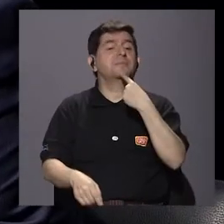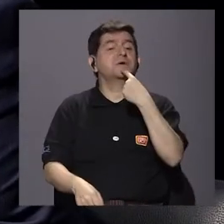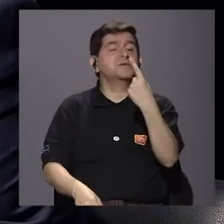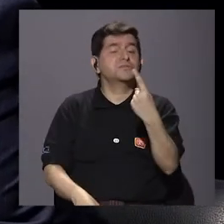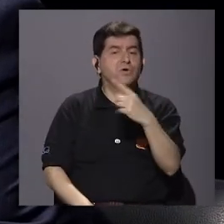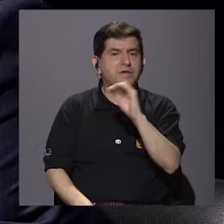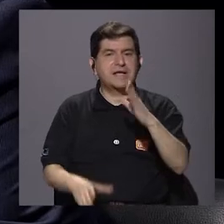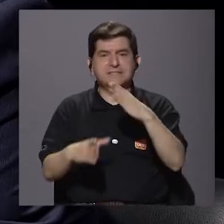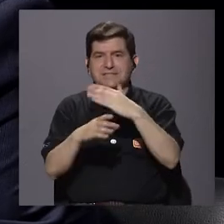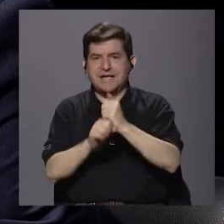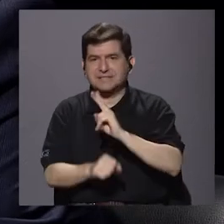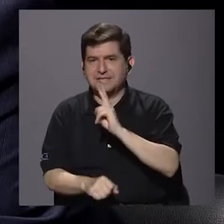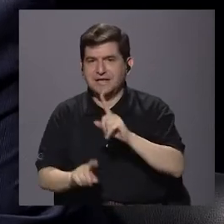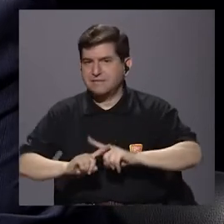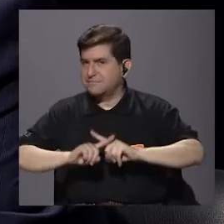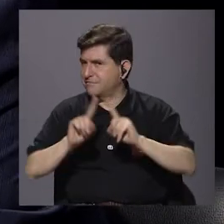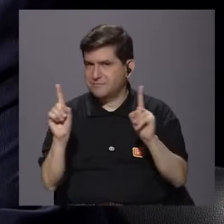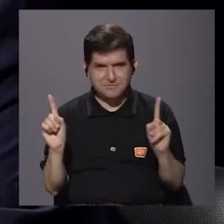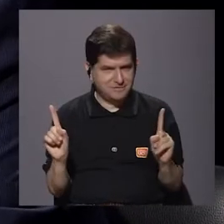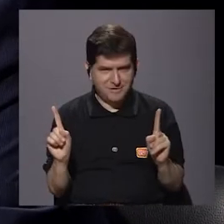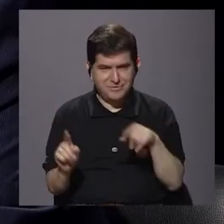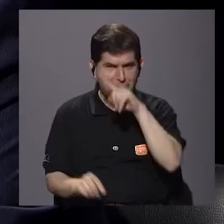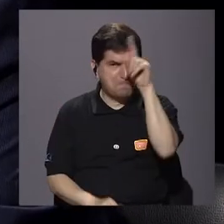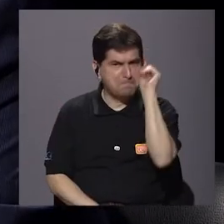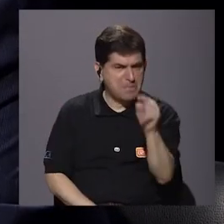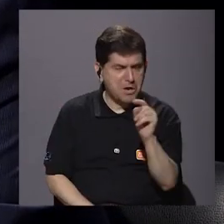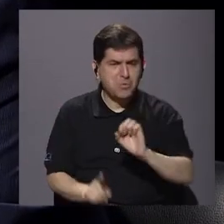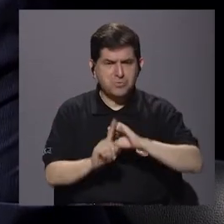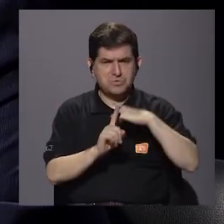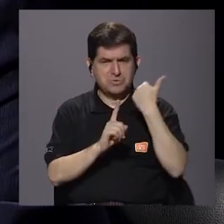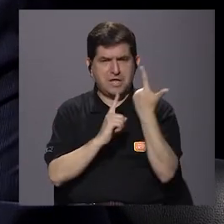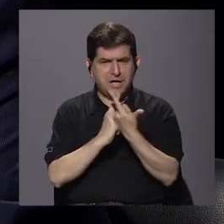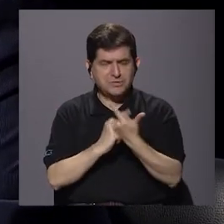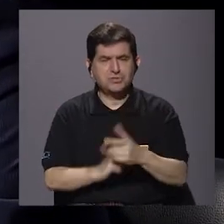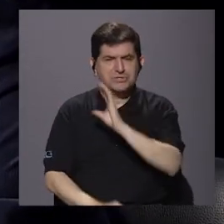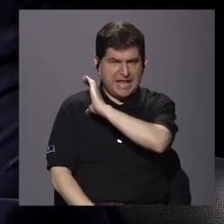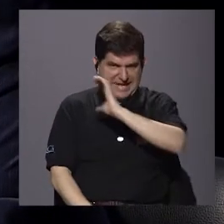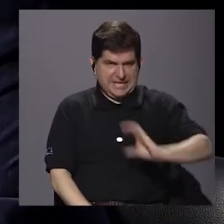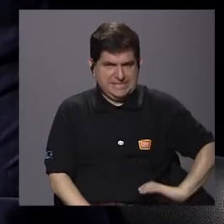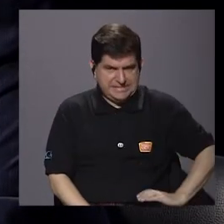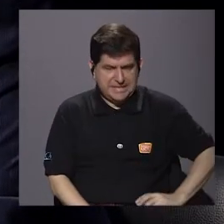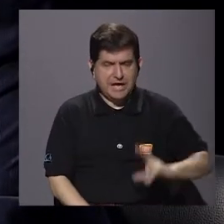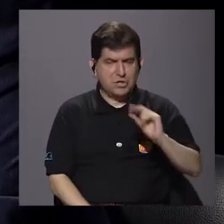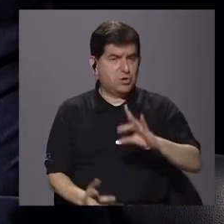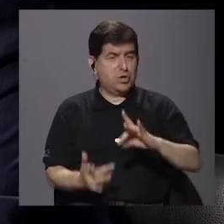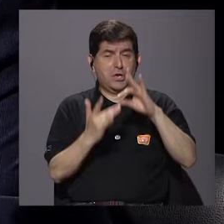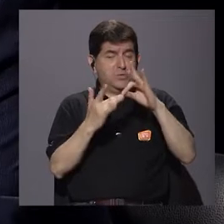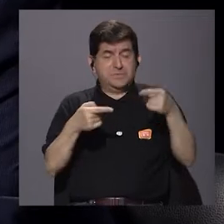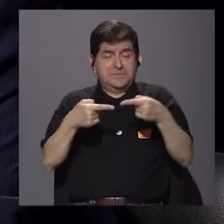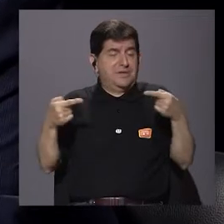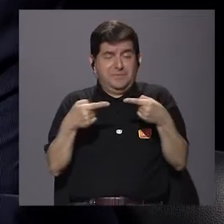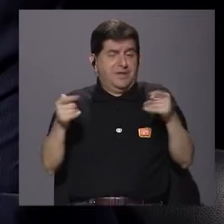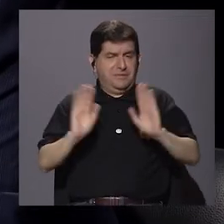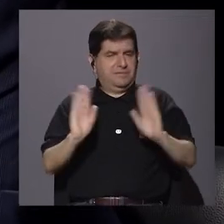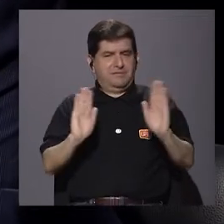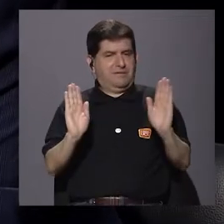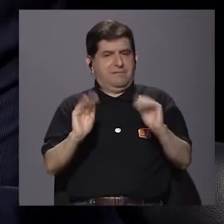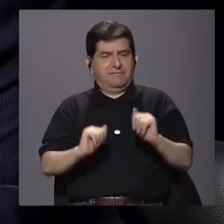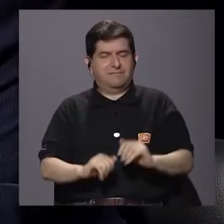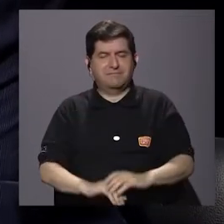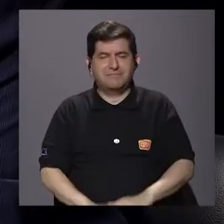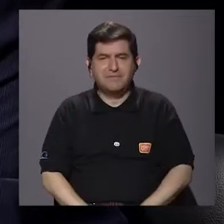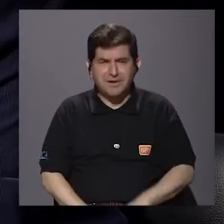ese en lo que hace en la realidad si usted le pregunta un socialcristiano y nuestro especial frente contra ellos